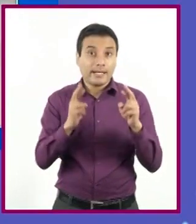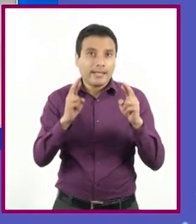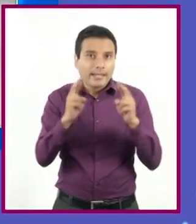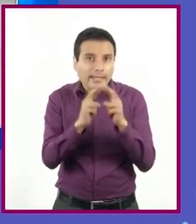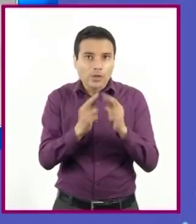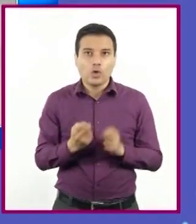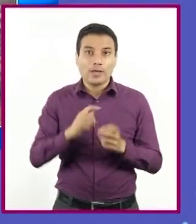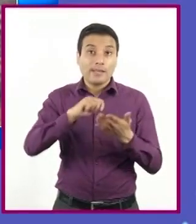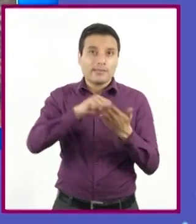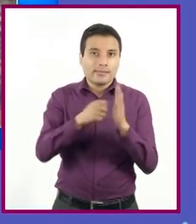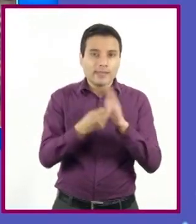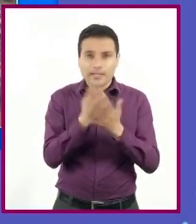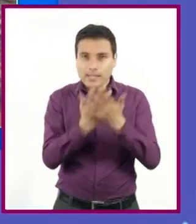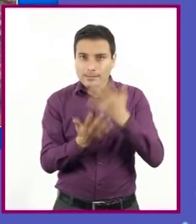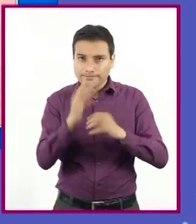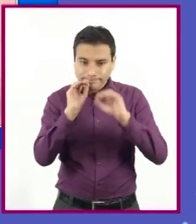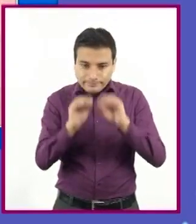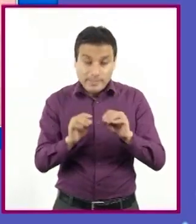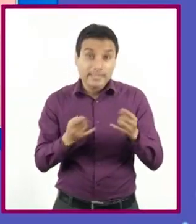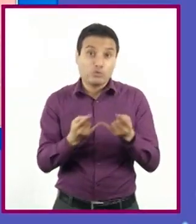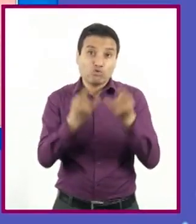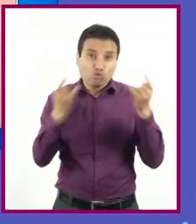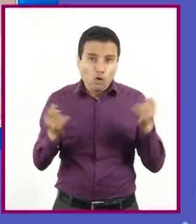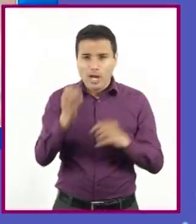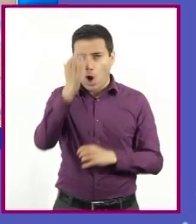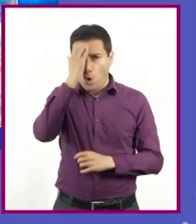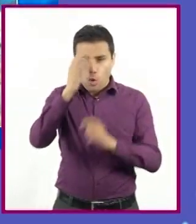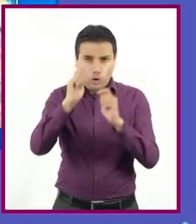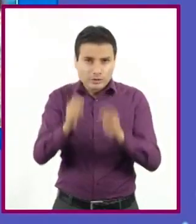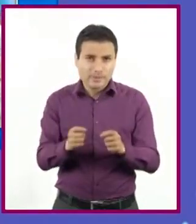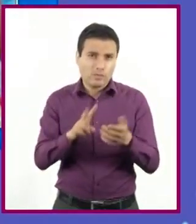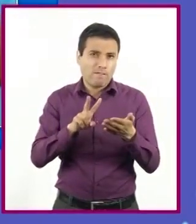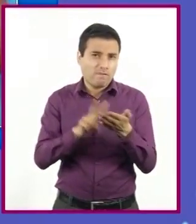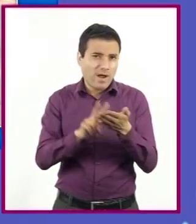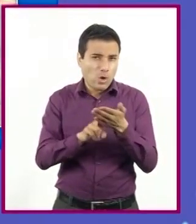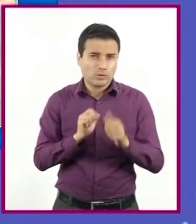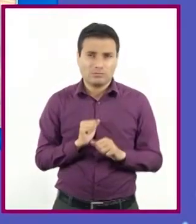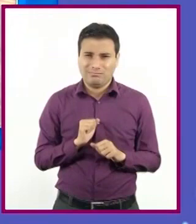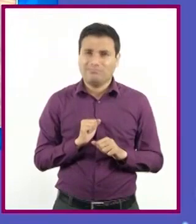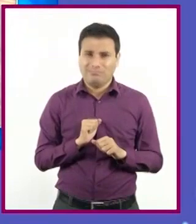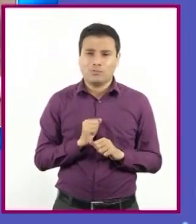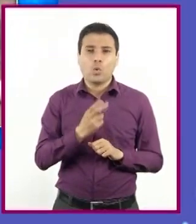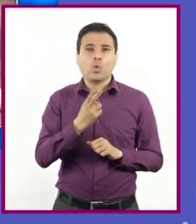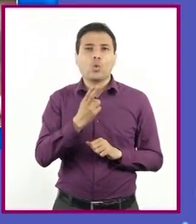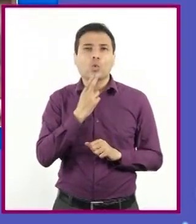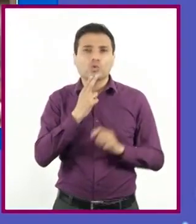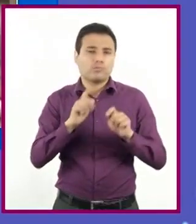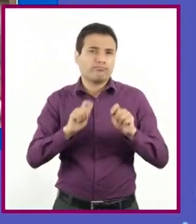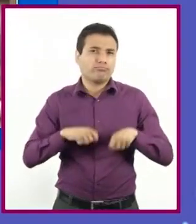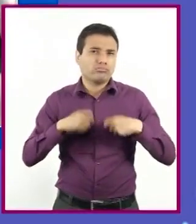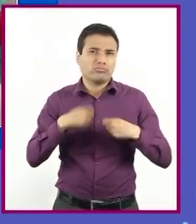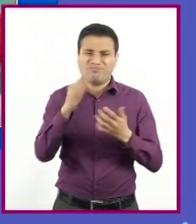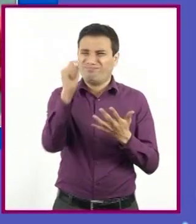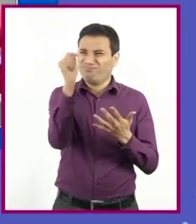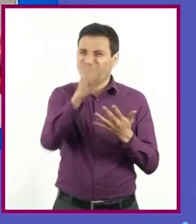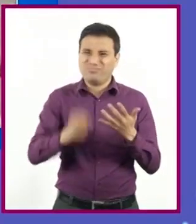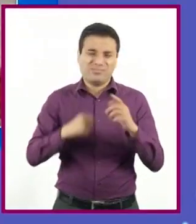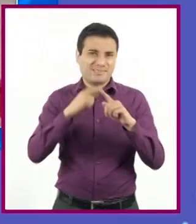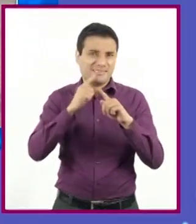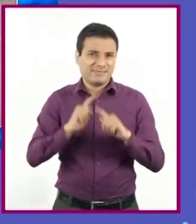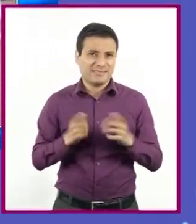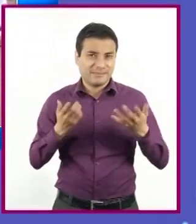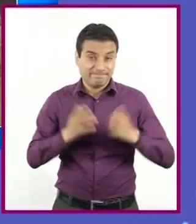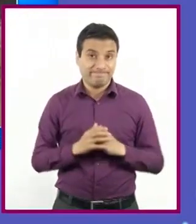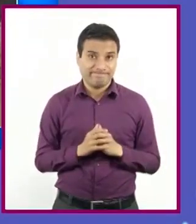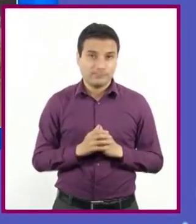técnicas artesanales, historia, conocimientos, valores y cualquier uso o hábito adquiridos por los habitantes. Es una